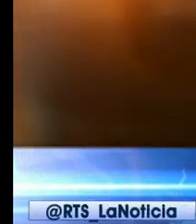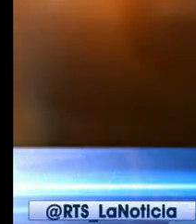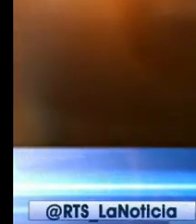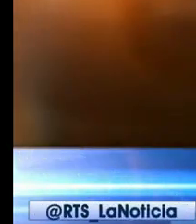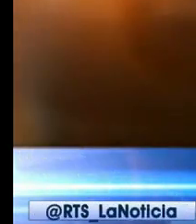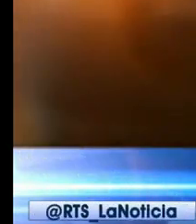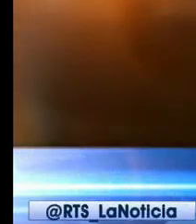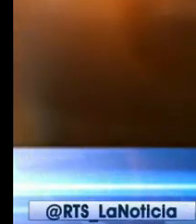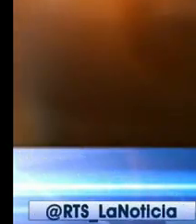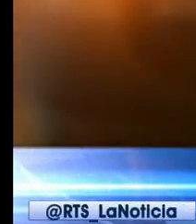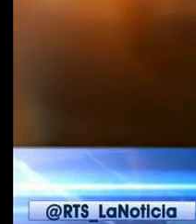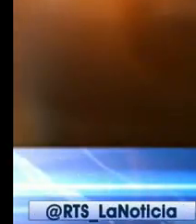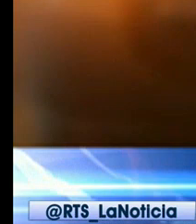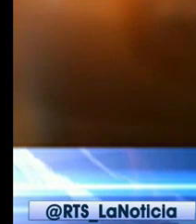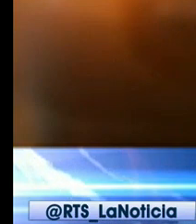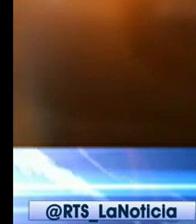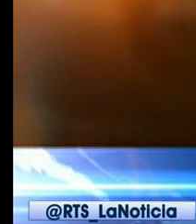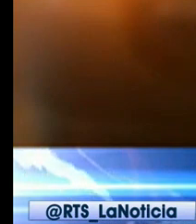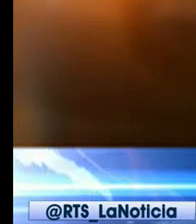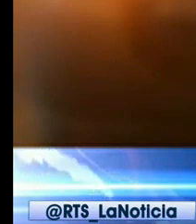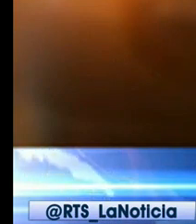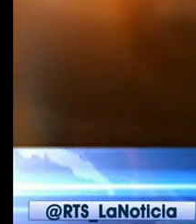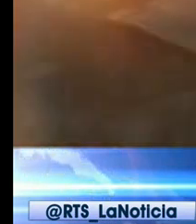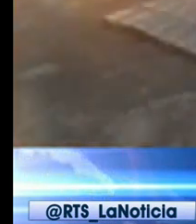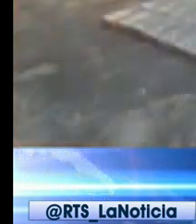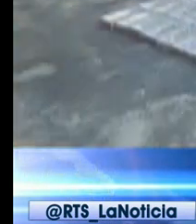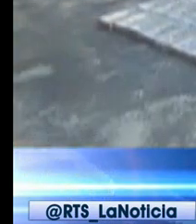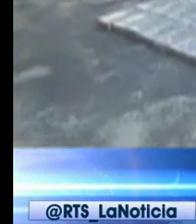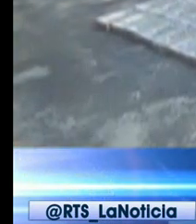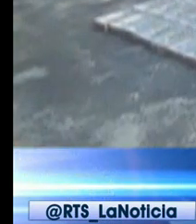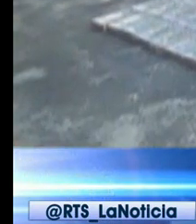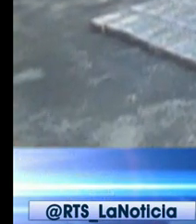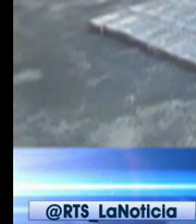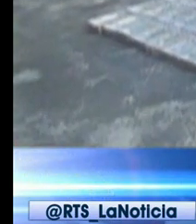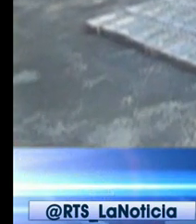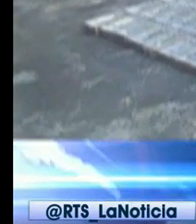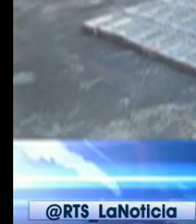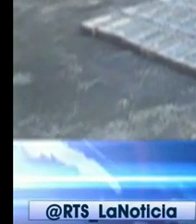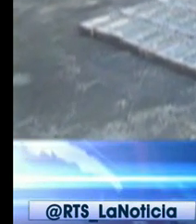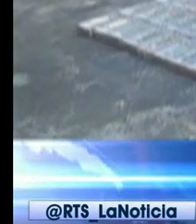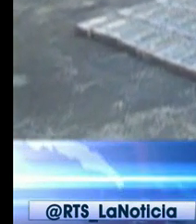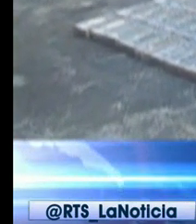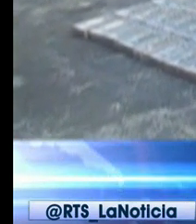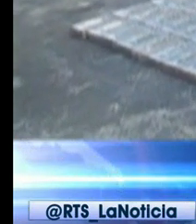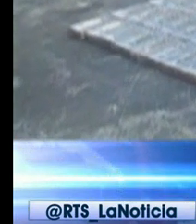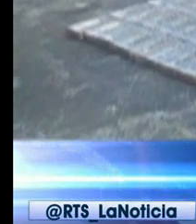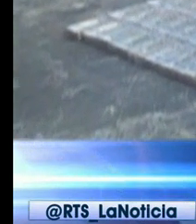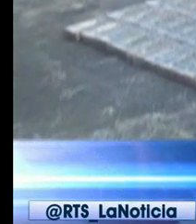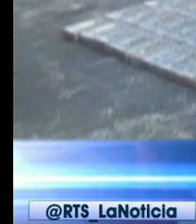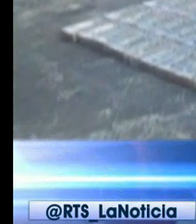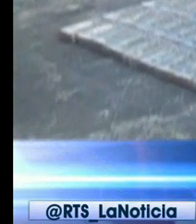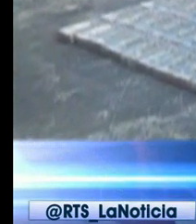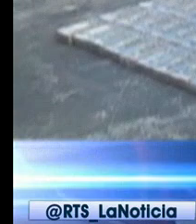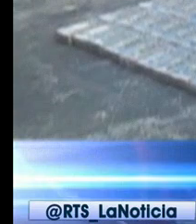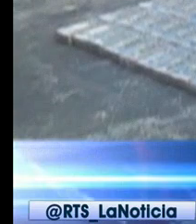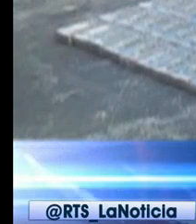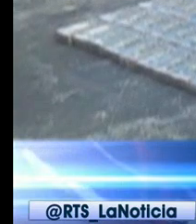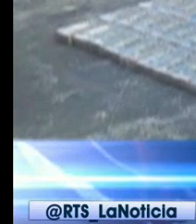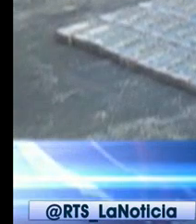Investigación Antinarcóticos de Baños, Tungurahua. Cuatro personas fueron